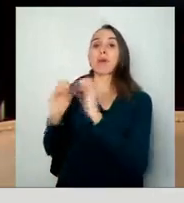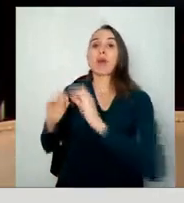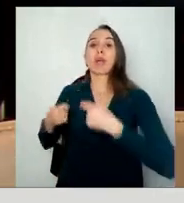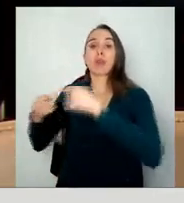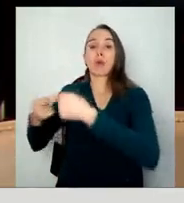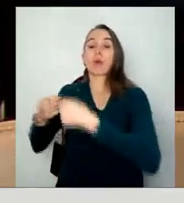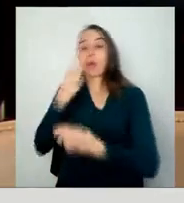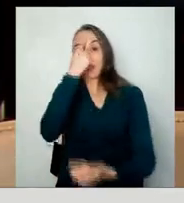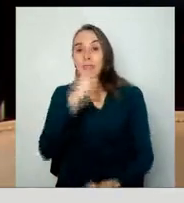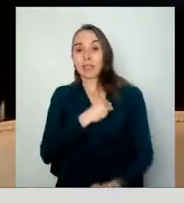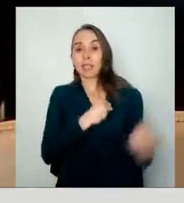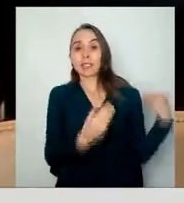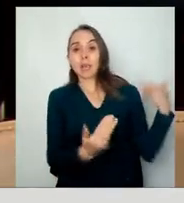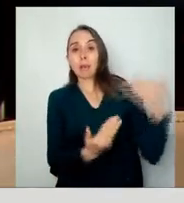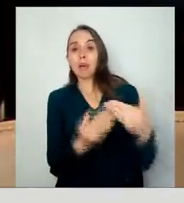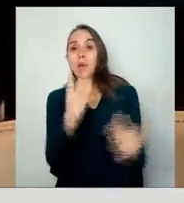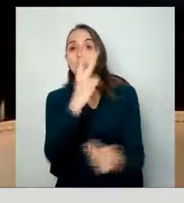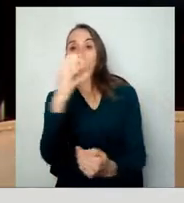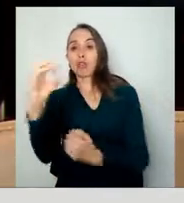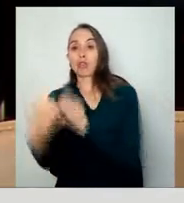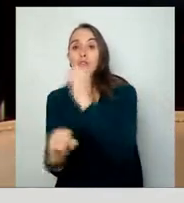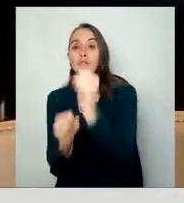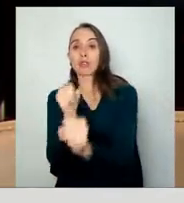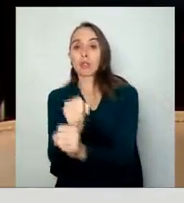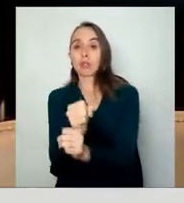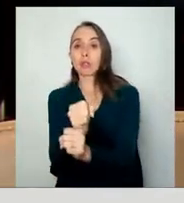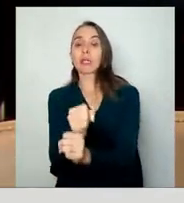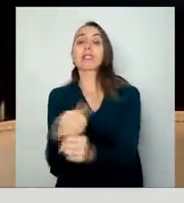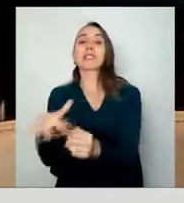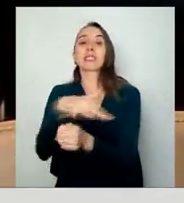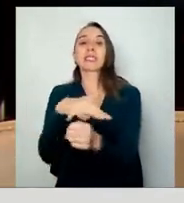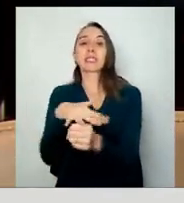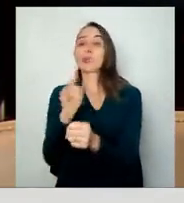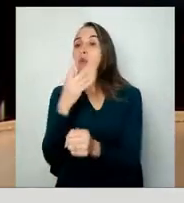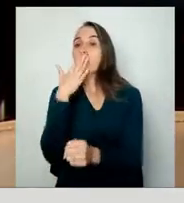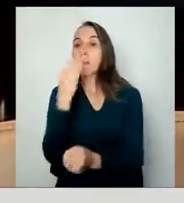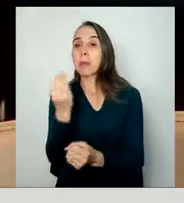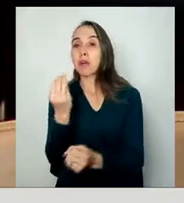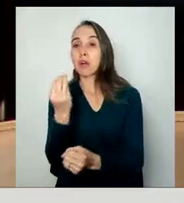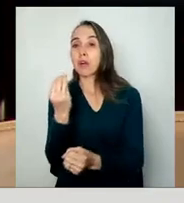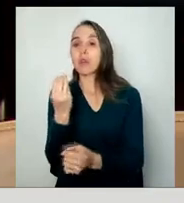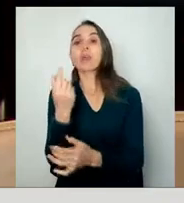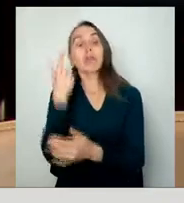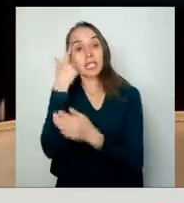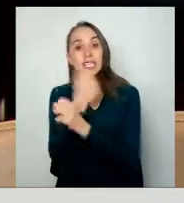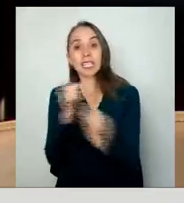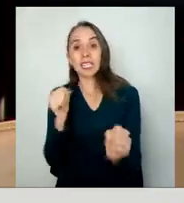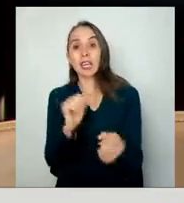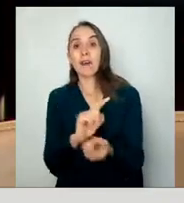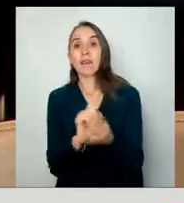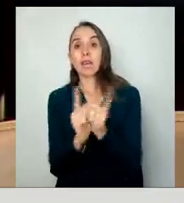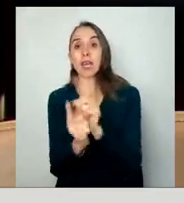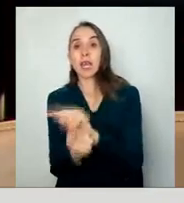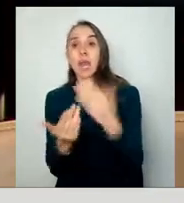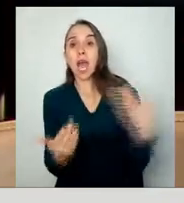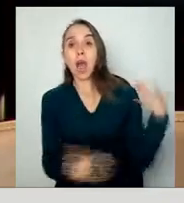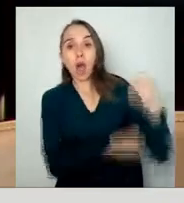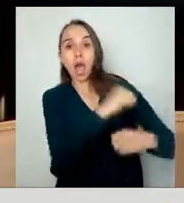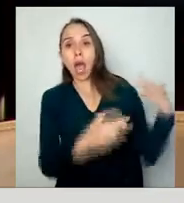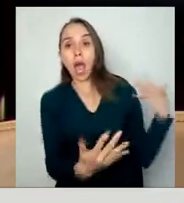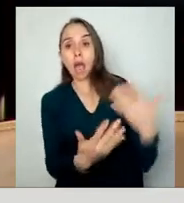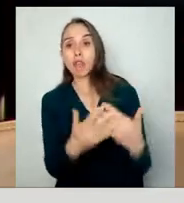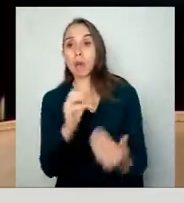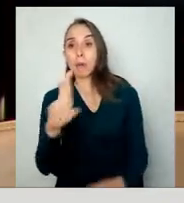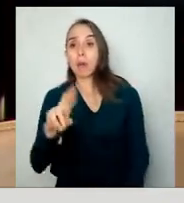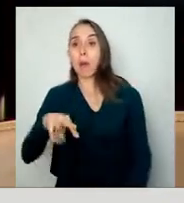años la situación no solo haya mejorado sino que increíblemente se ha puesto peor Incluso en el caso de Rodríguez